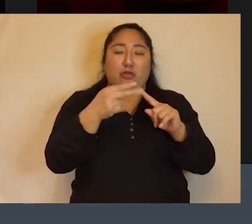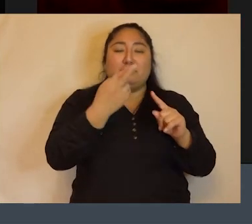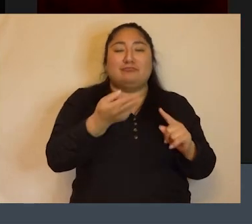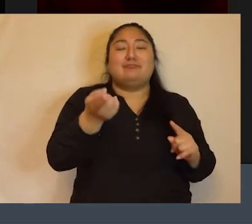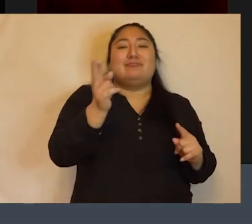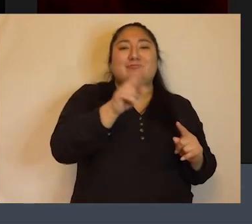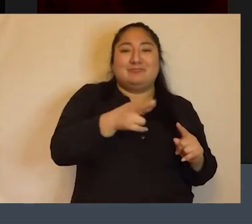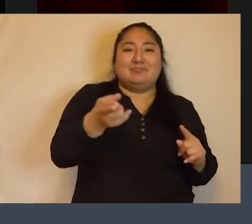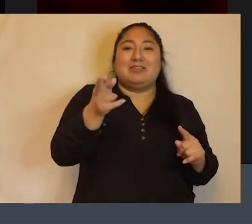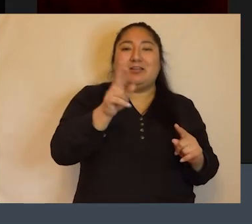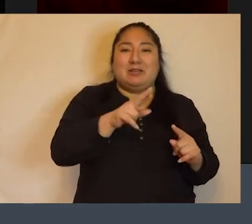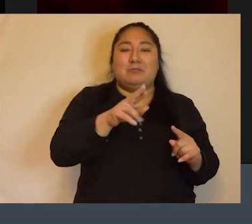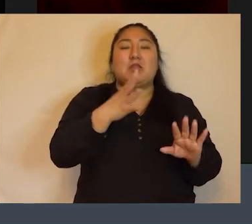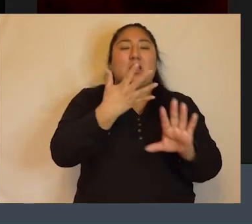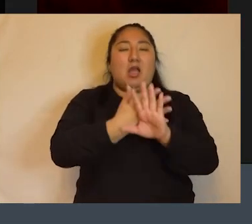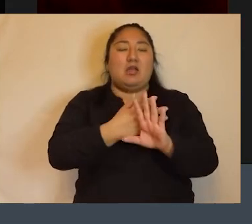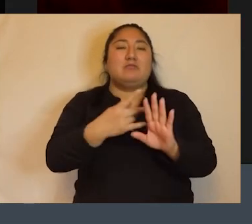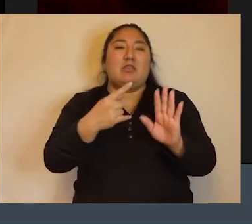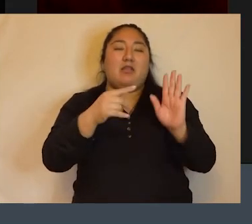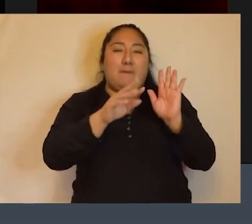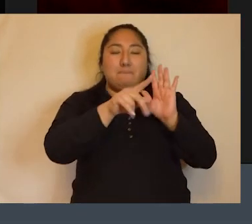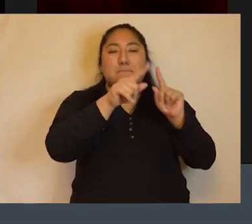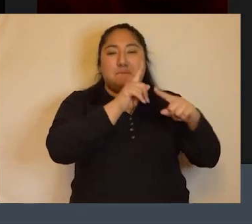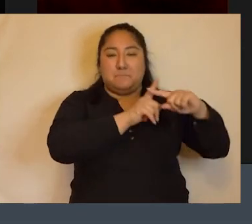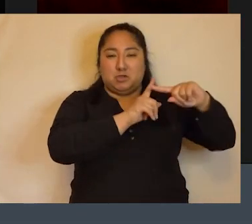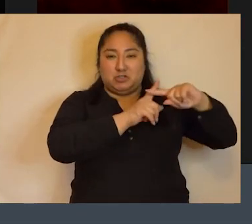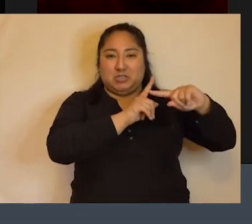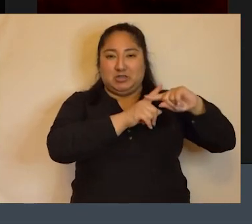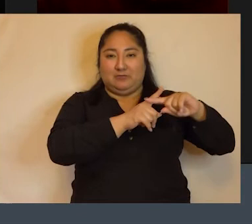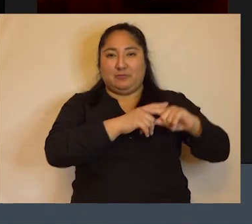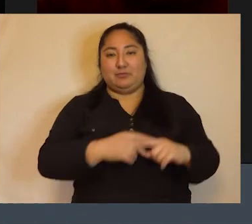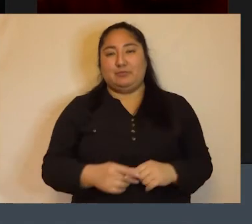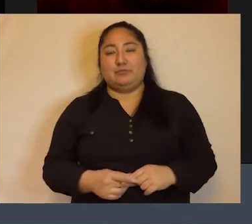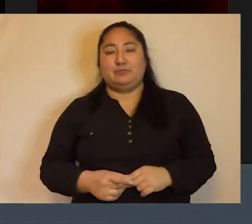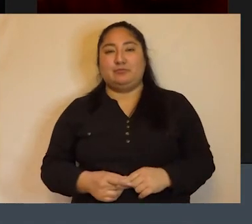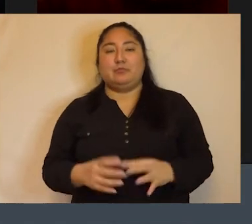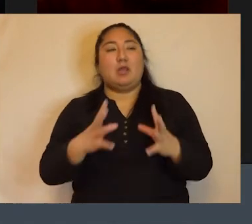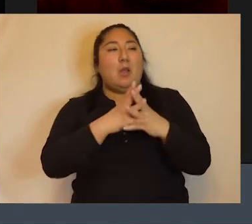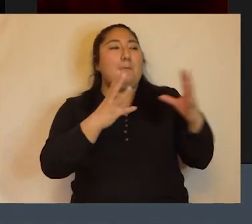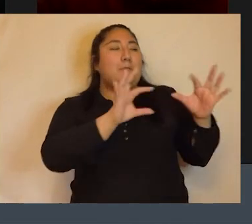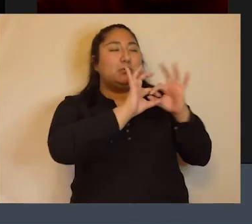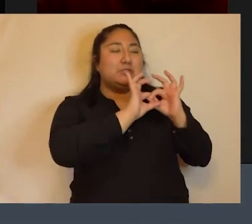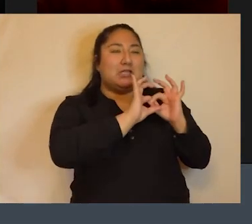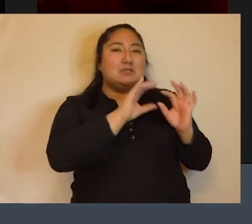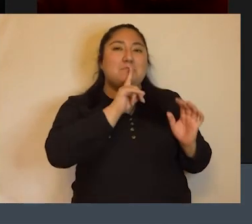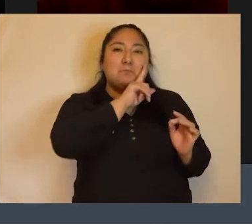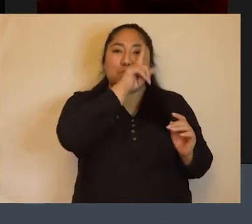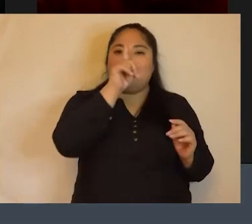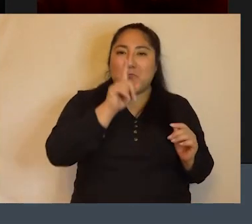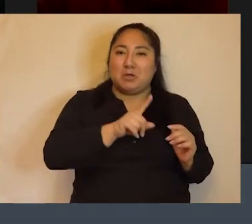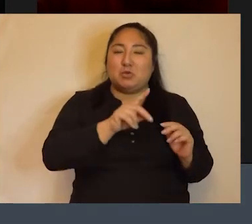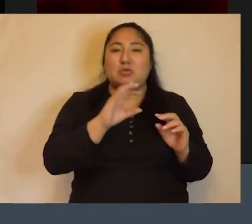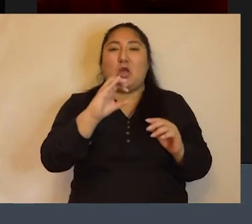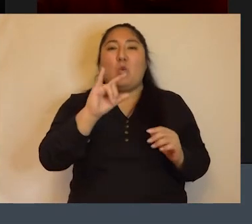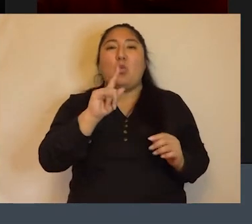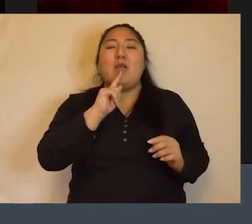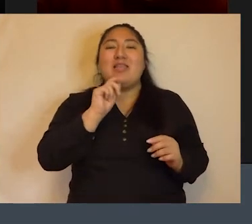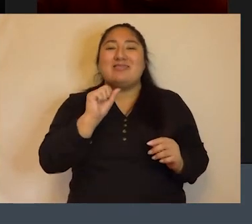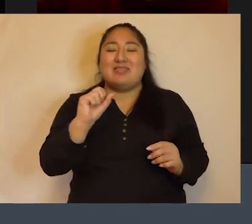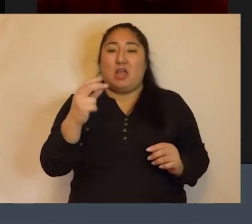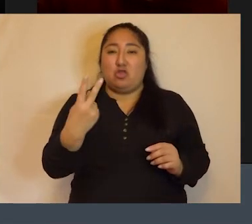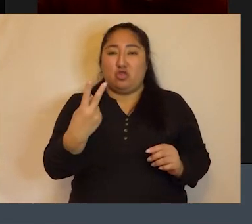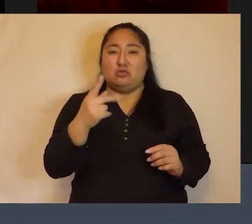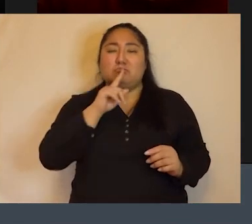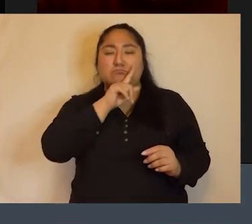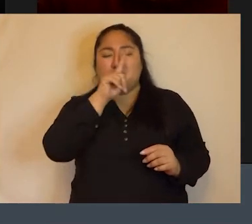va a rebotar y va a tener un efecto positivo en el valor cuota. Muchas gracias, Han. Bueno, una pregunta a propósito de la cuenta